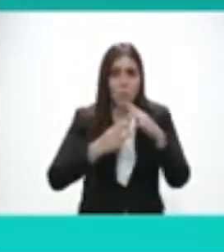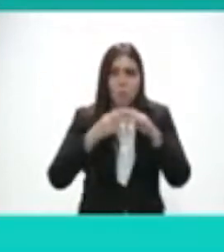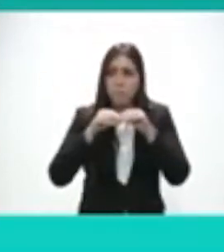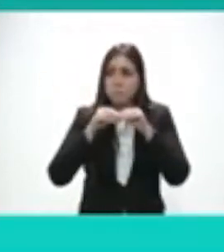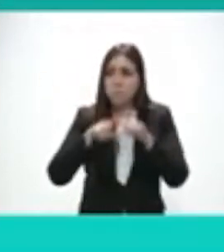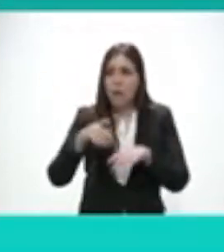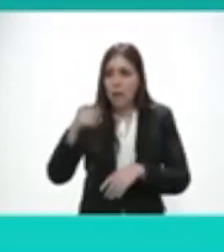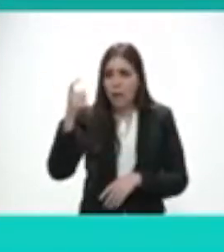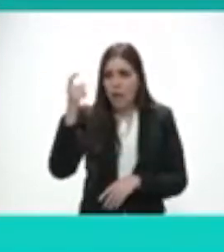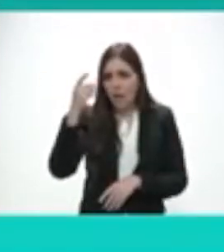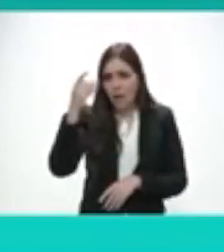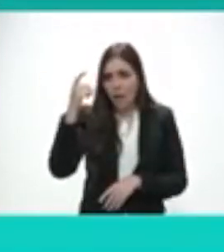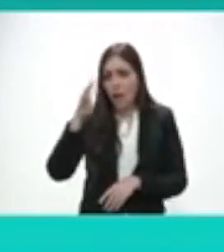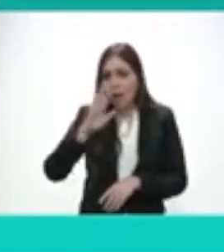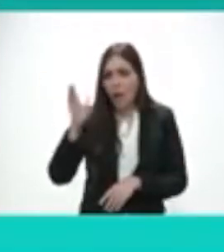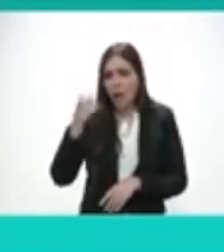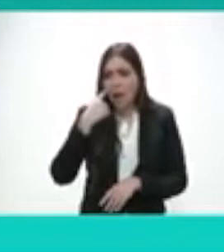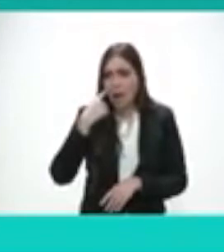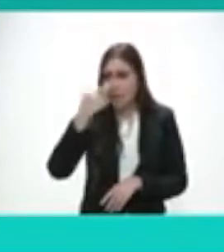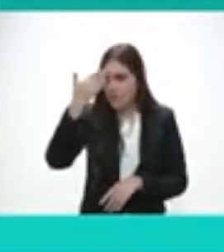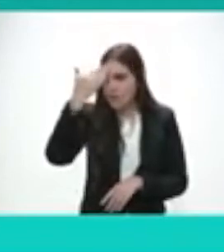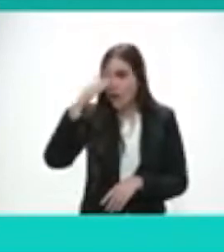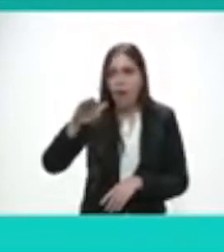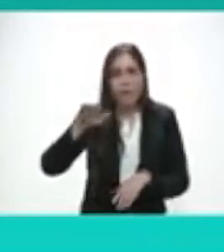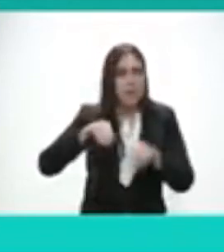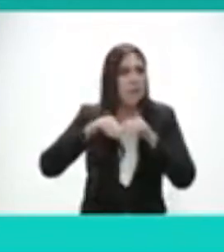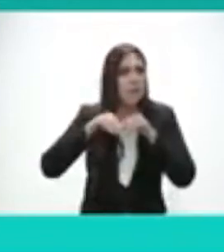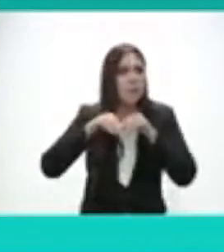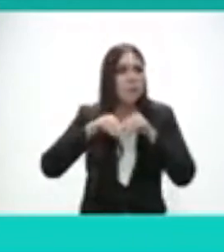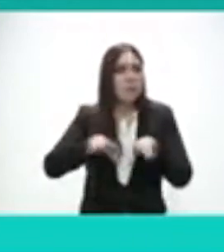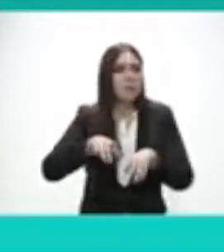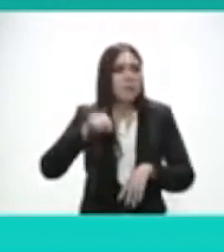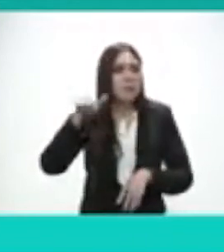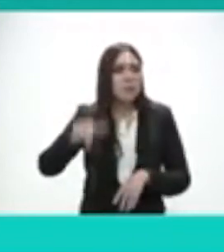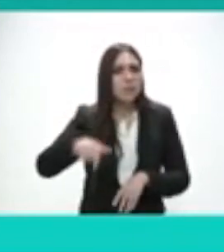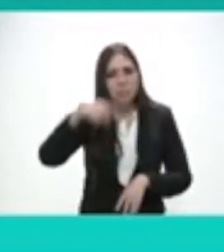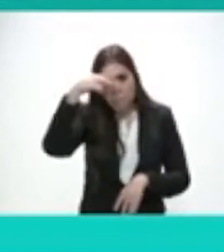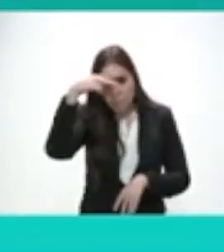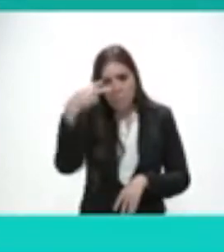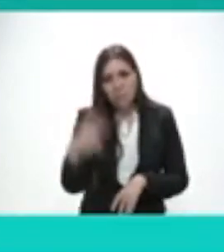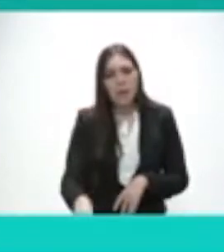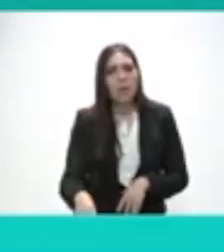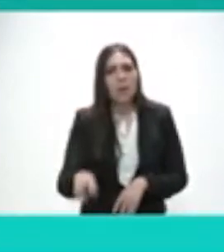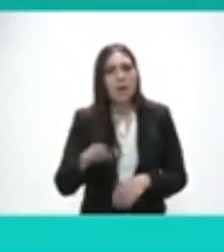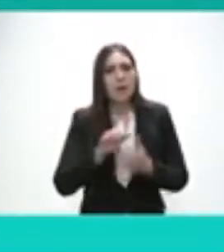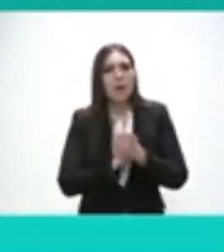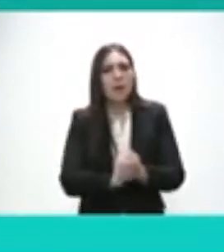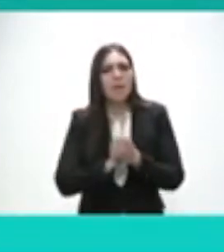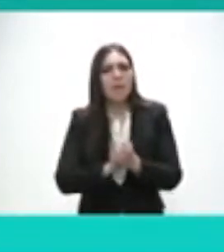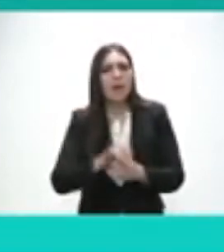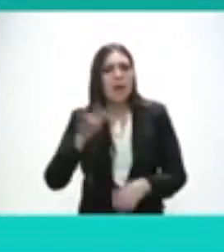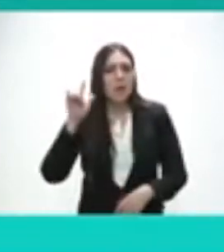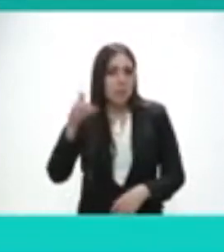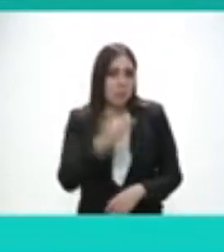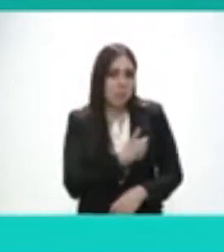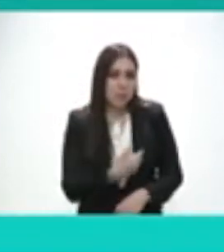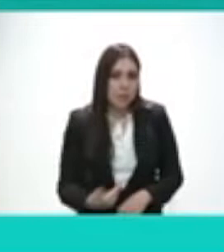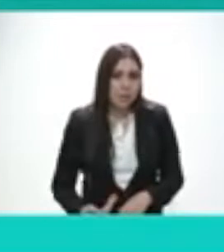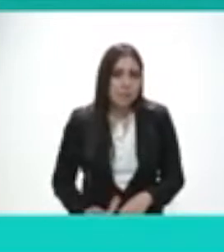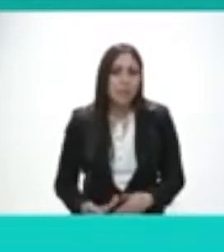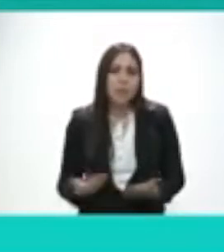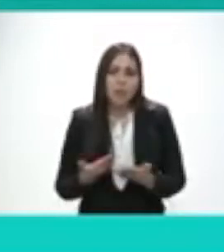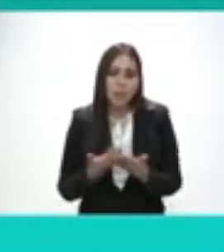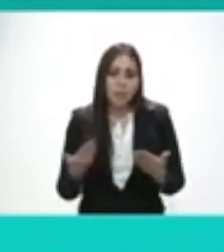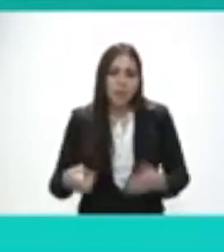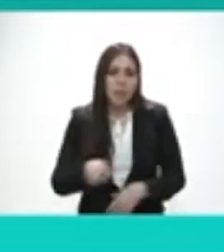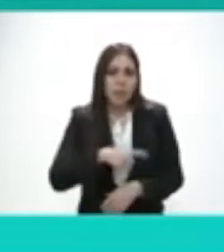avión presidencial de México y no falta que todos los mexicanos por delante sepamos, pues finalmente, cuánto se obtuvo